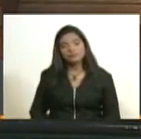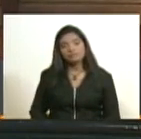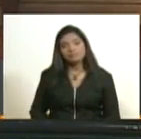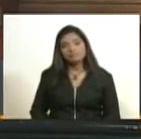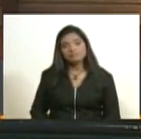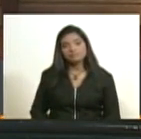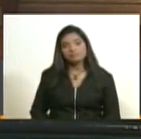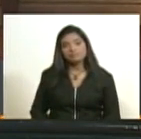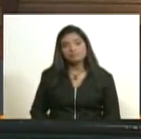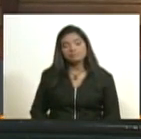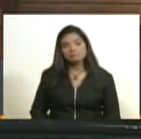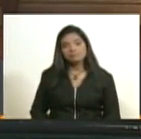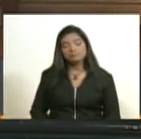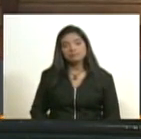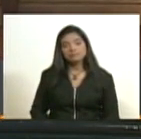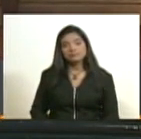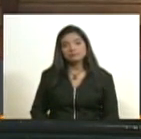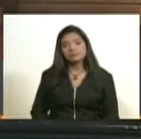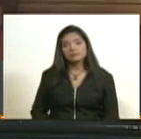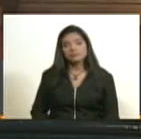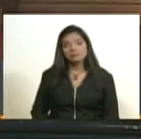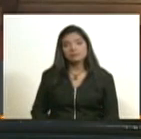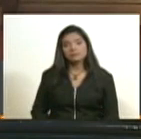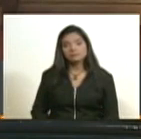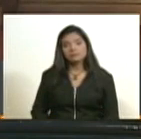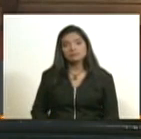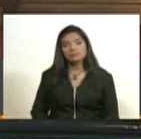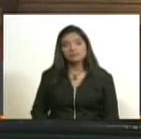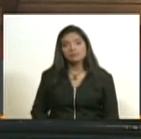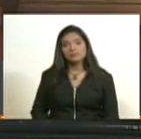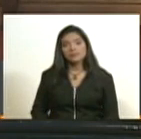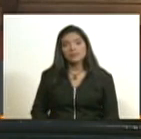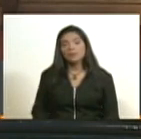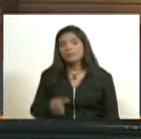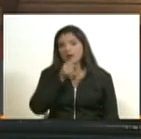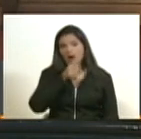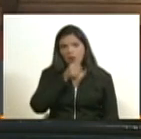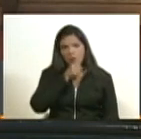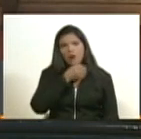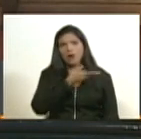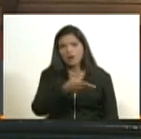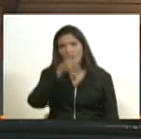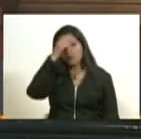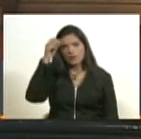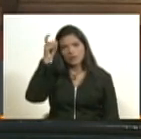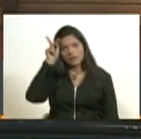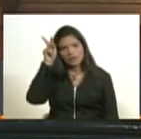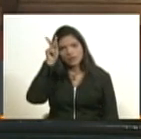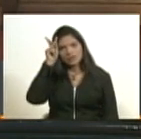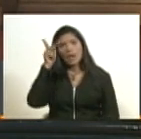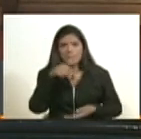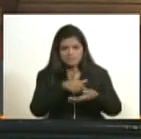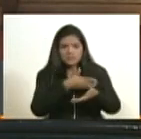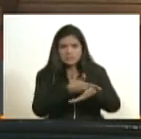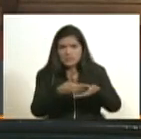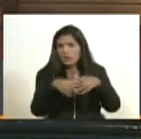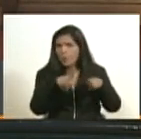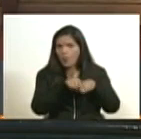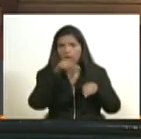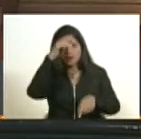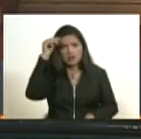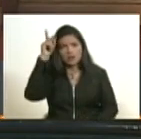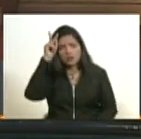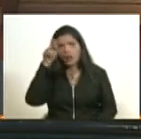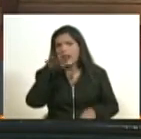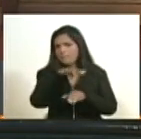nieto de indias. Soy bisnieto de indios. Mi sangre corre sangre india, como la de la